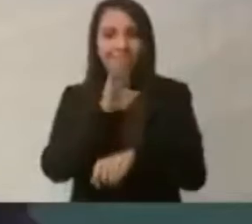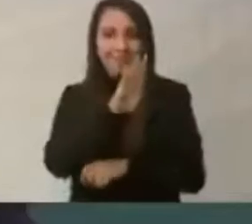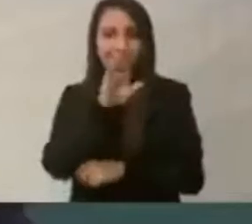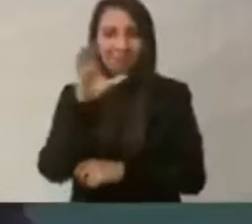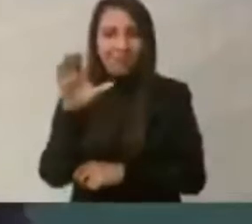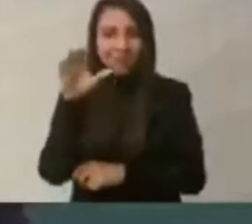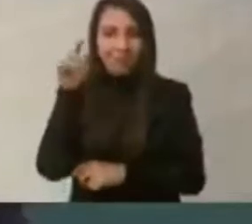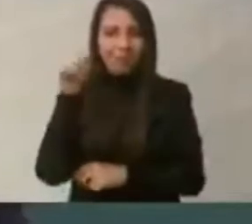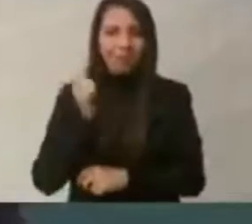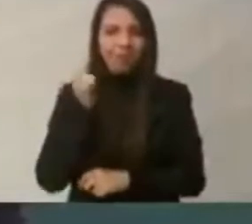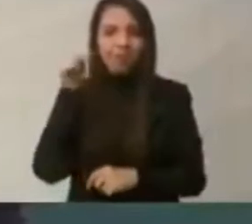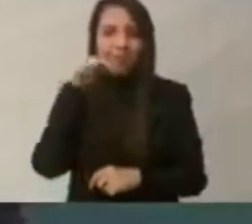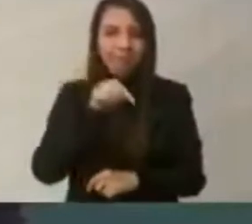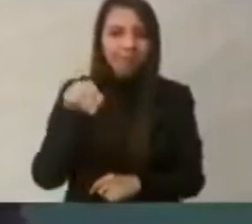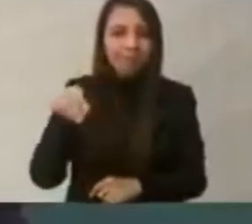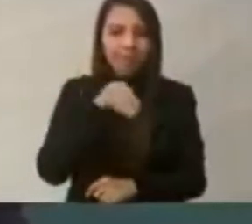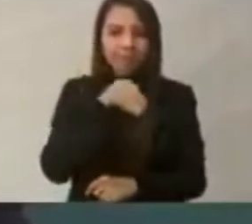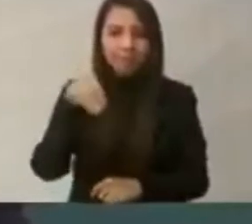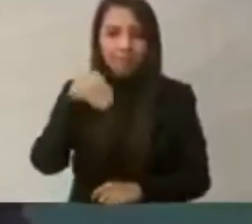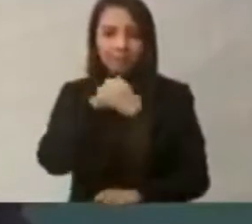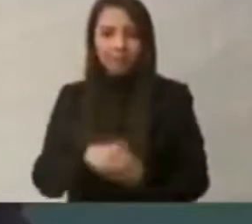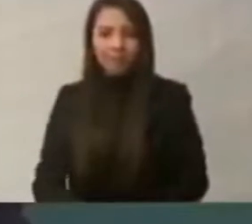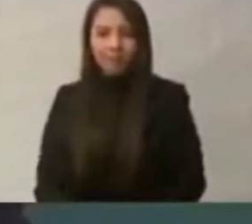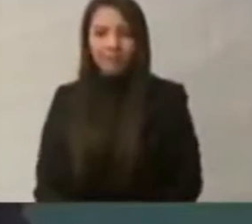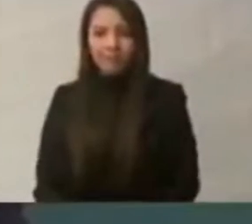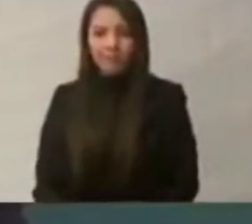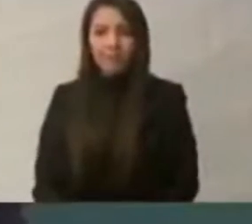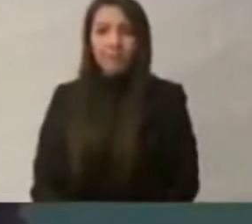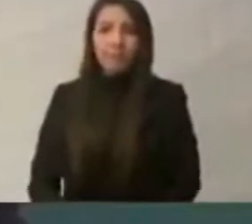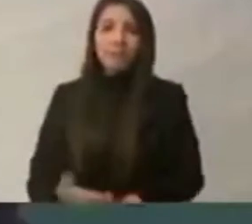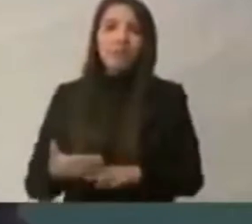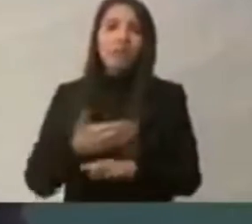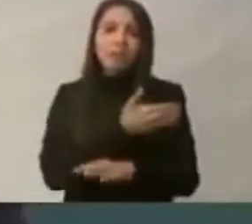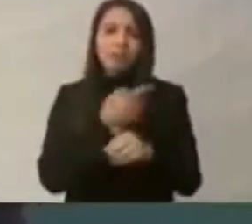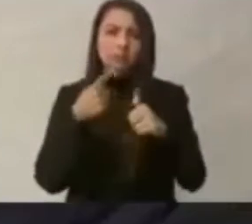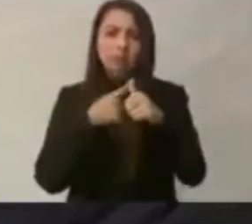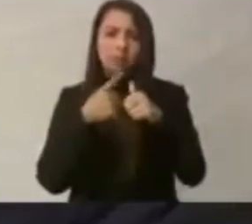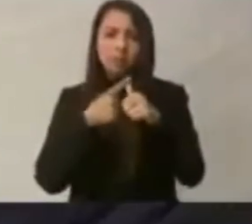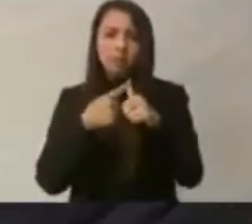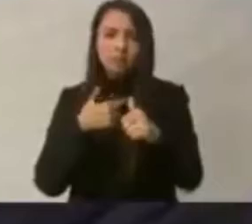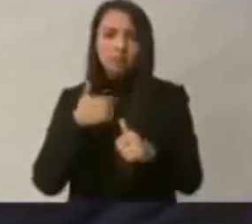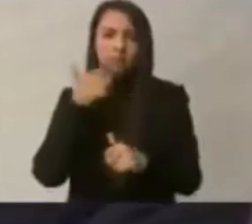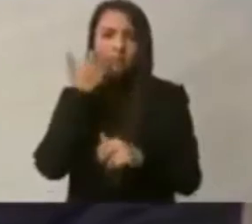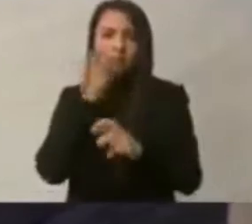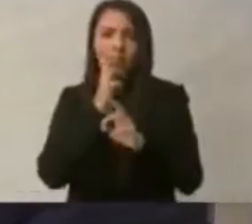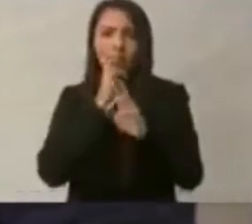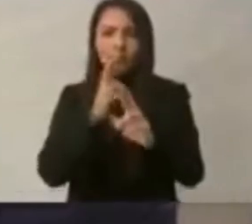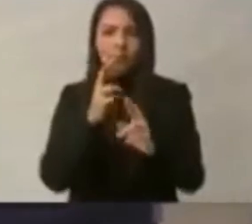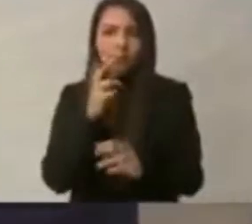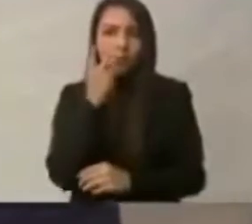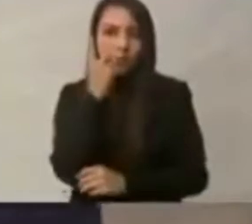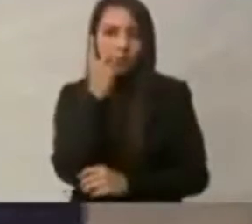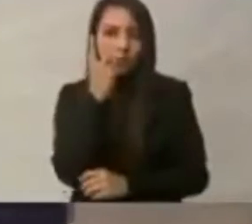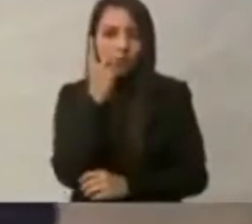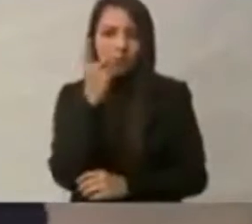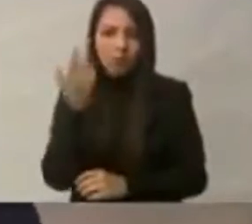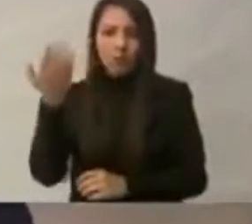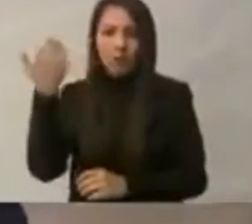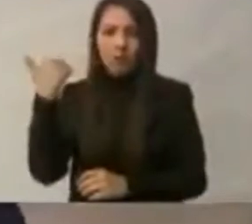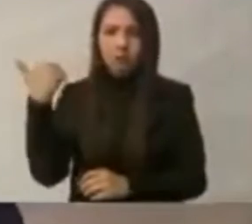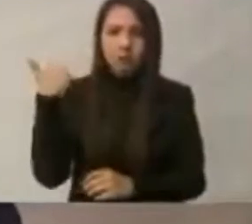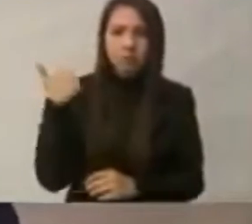Antes, quiero dar respuesta a una de las demandas que se